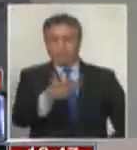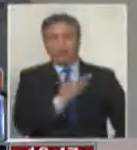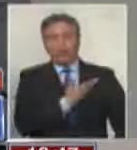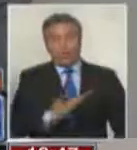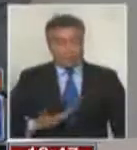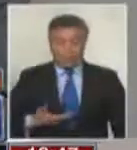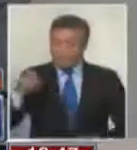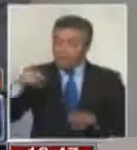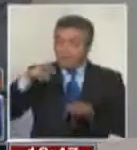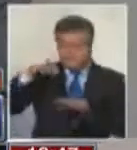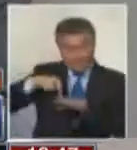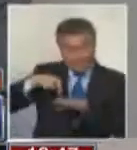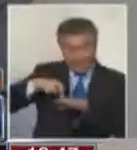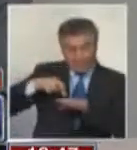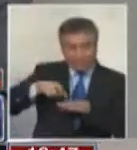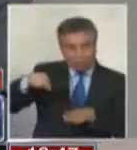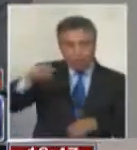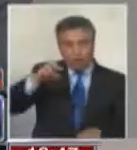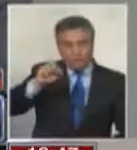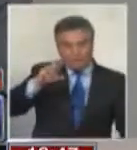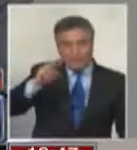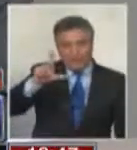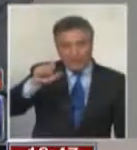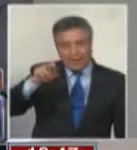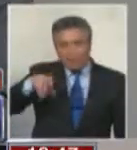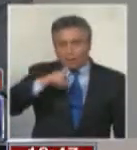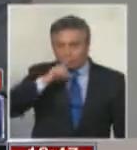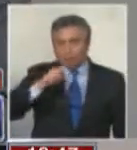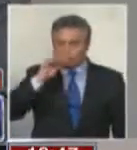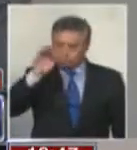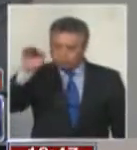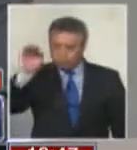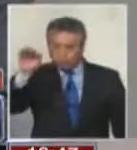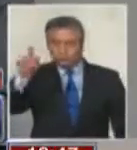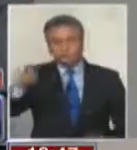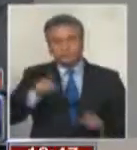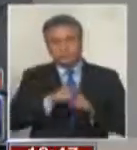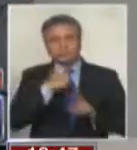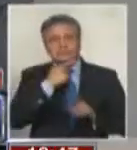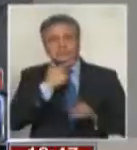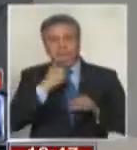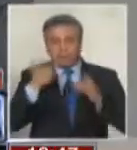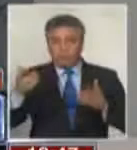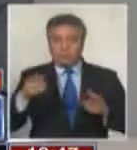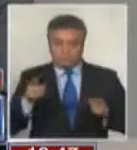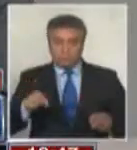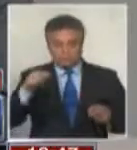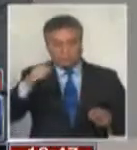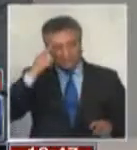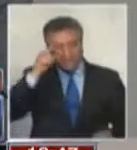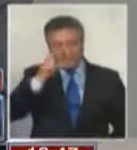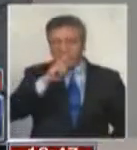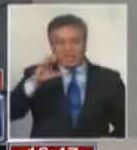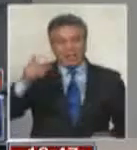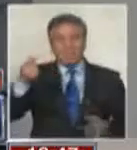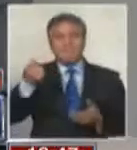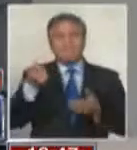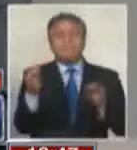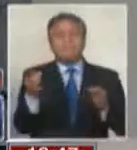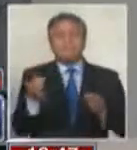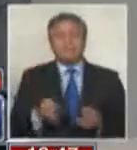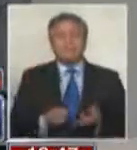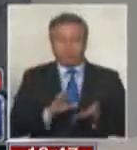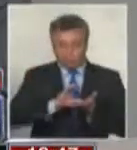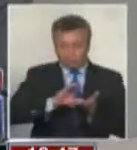parlamento una voluntad distinta lo hacemos con un afán constructivo creemos que este es un presupuesto que